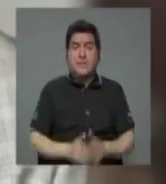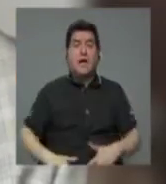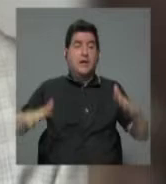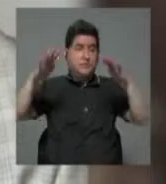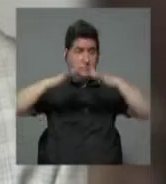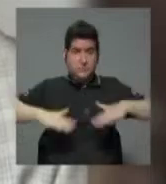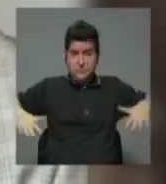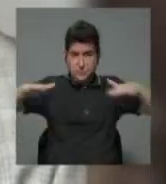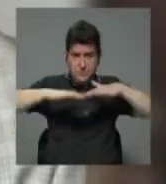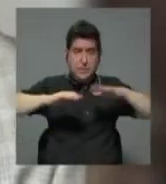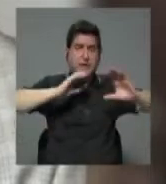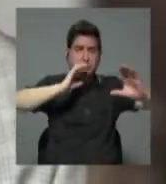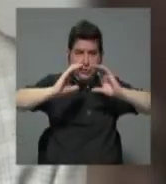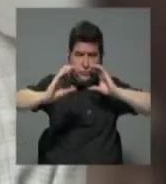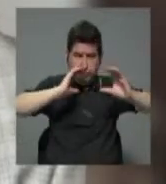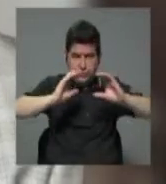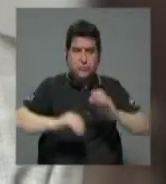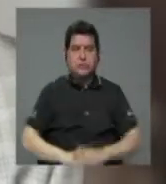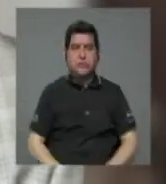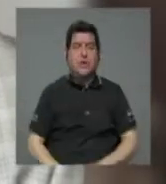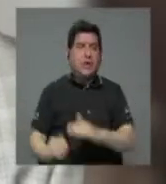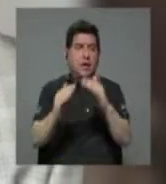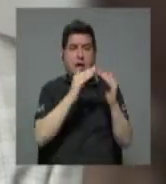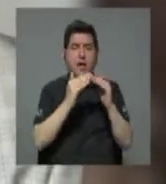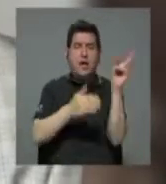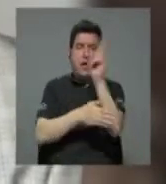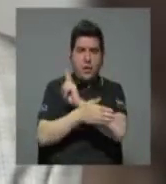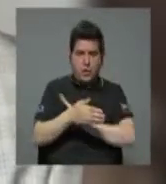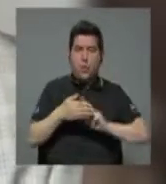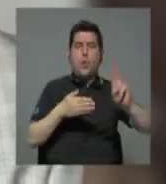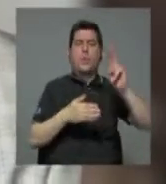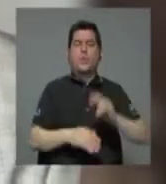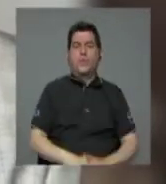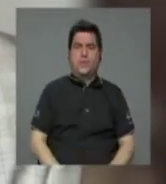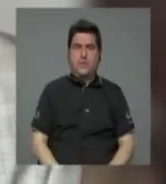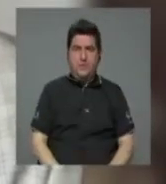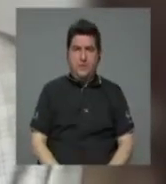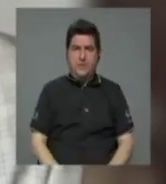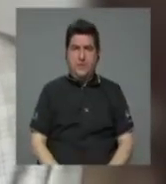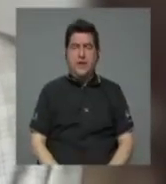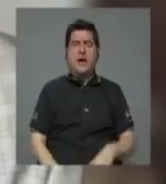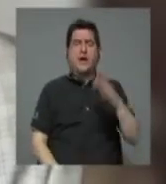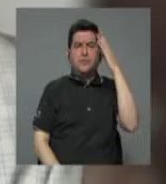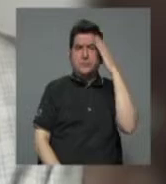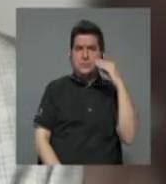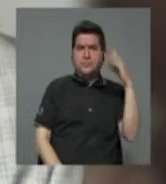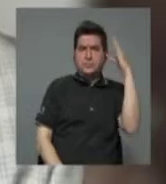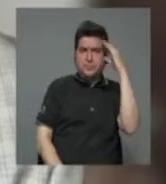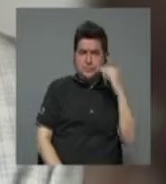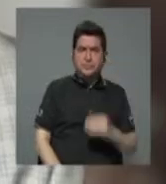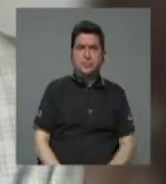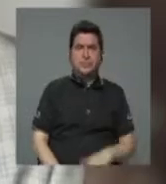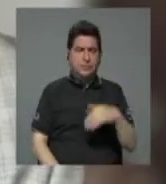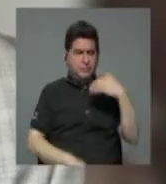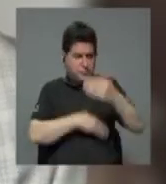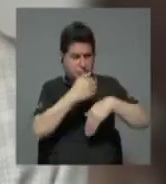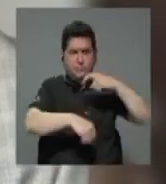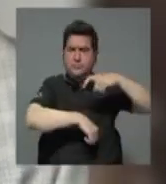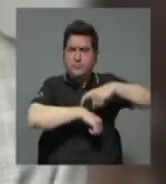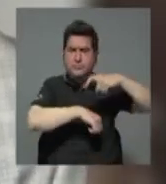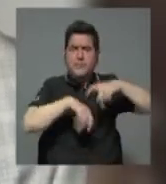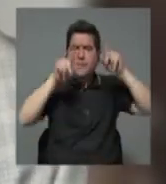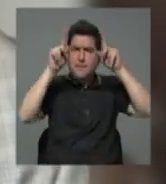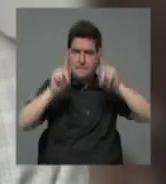para poder comunicar y transmitir a la comunidad universitaria las experiencias que a través del tiempo las personas